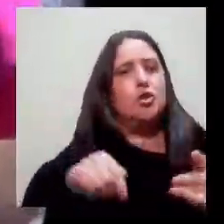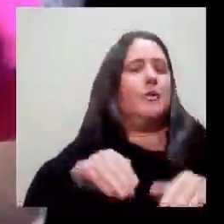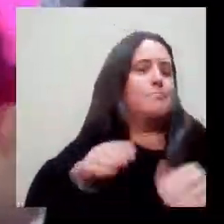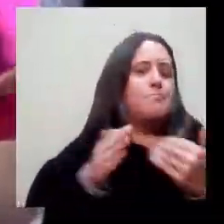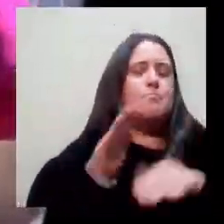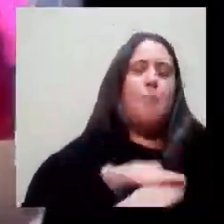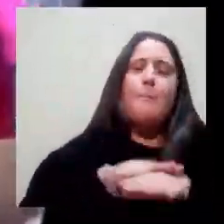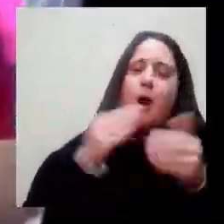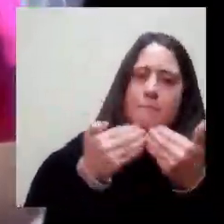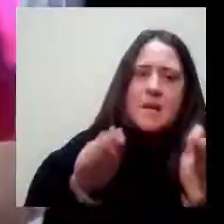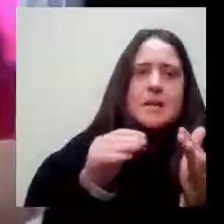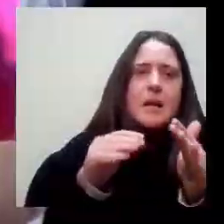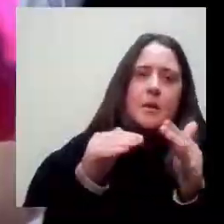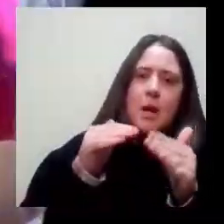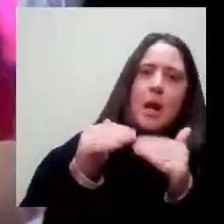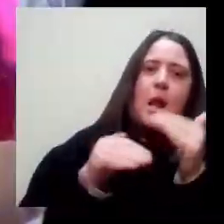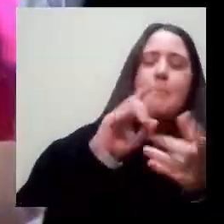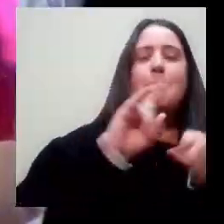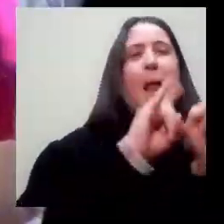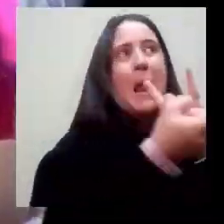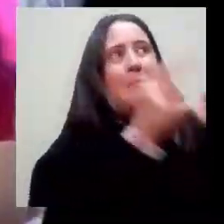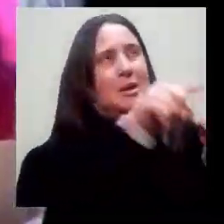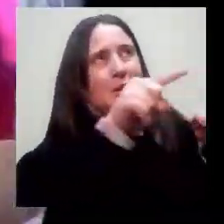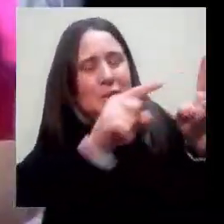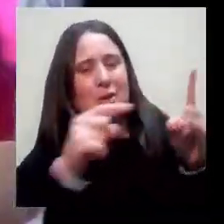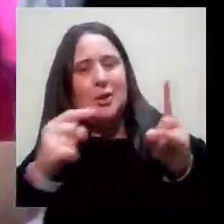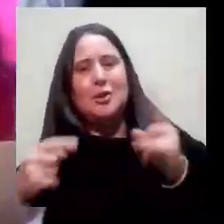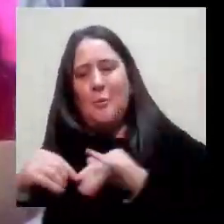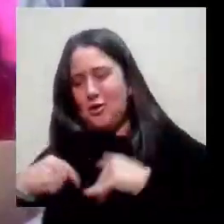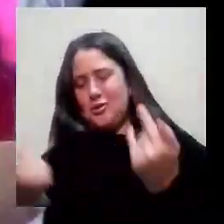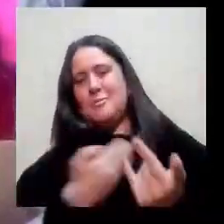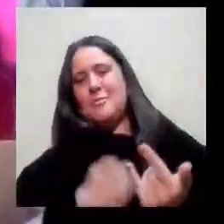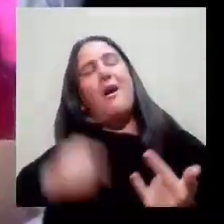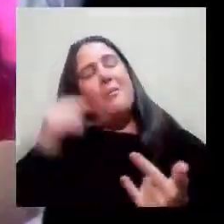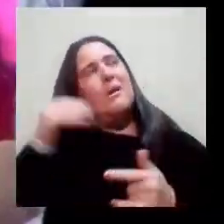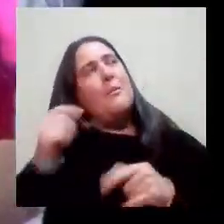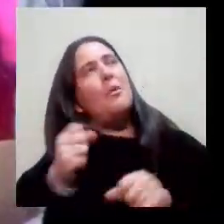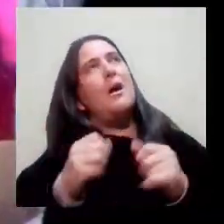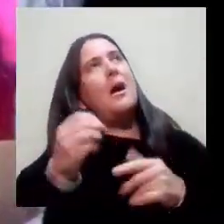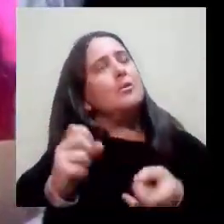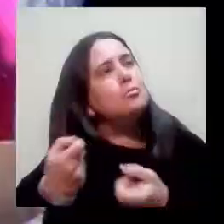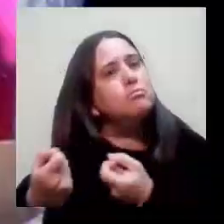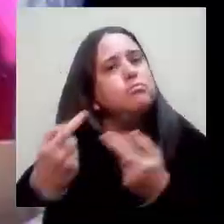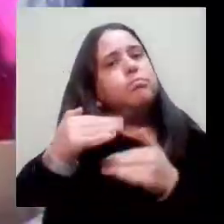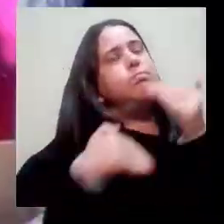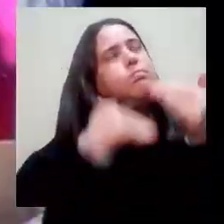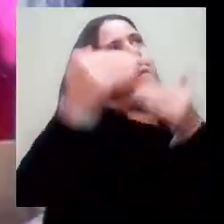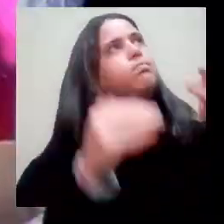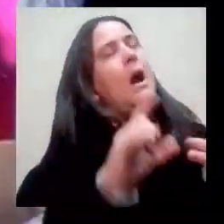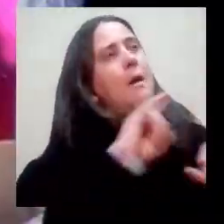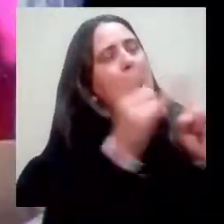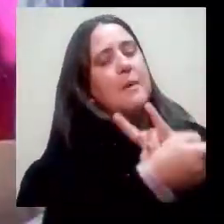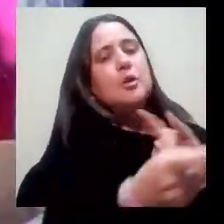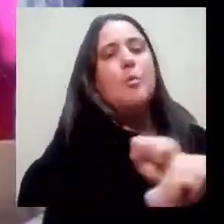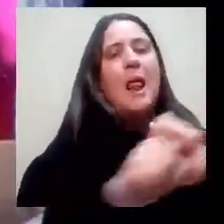después llegando al Parlamento, construyéramos una ley de alfabetización. Si tuviera más horas el día, yo